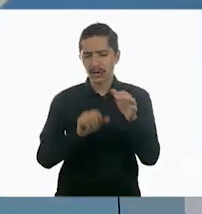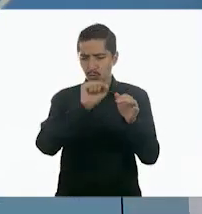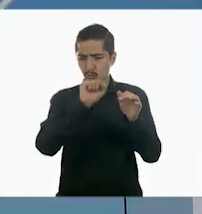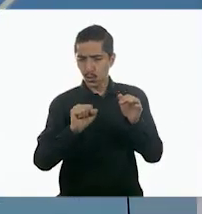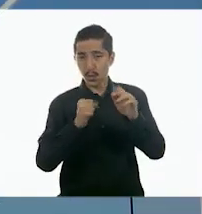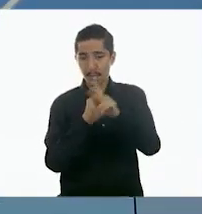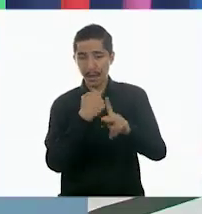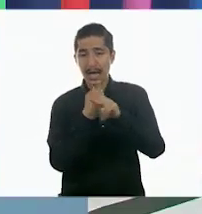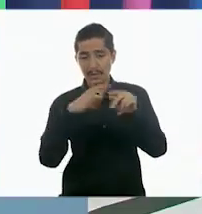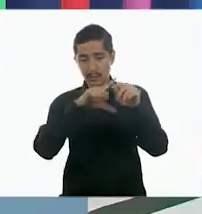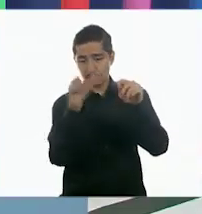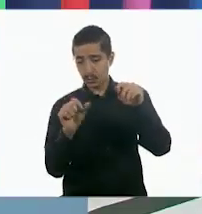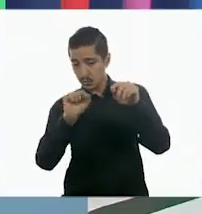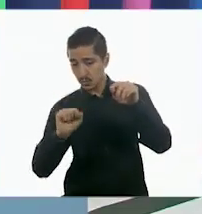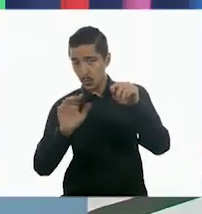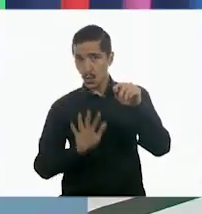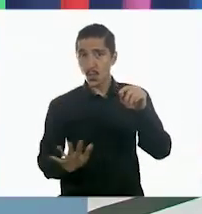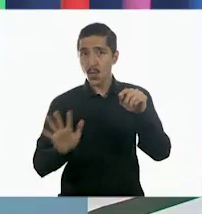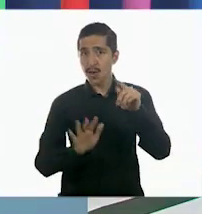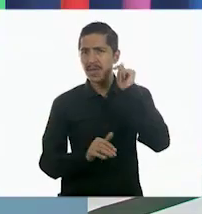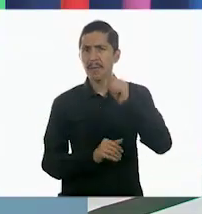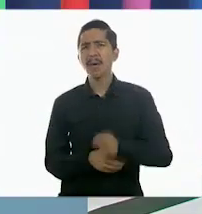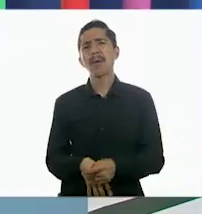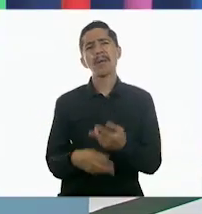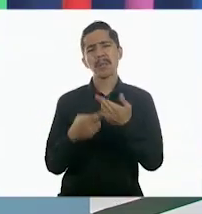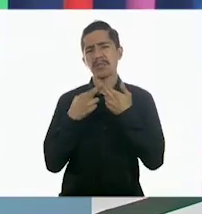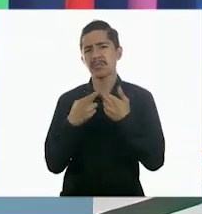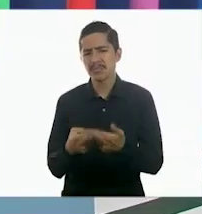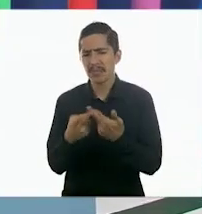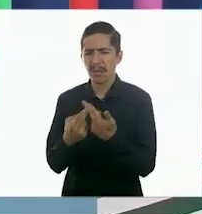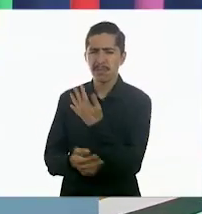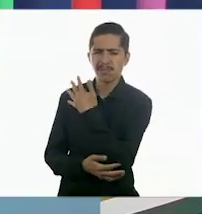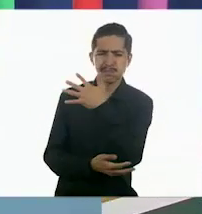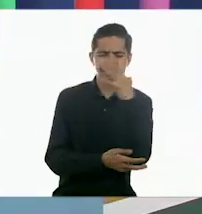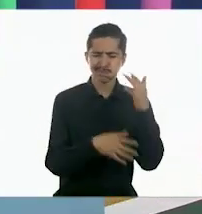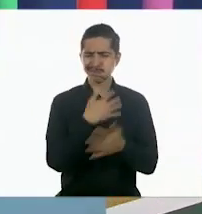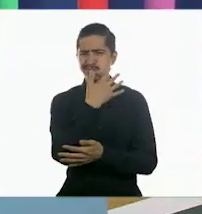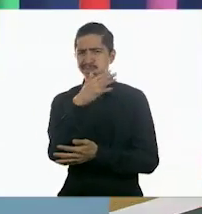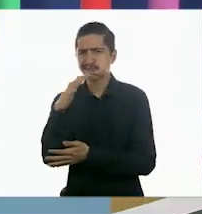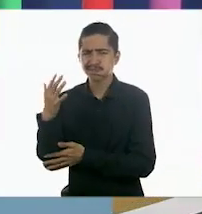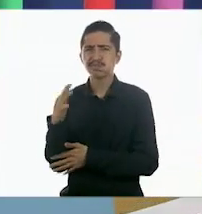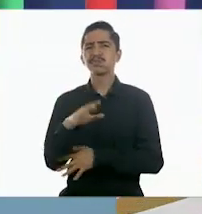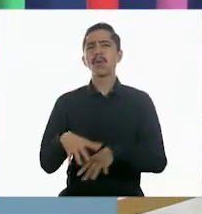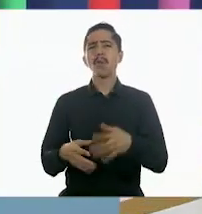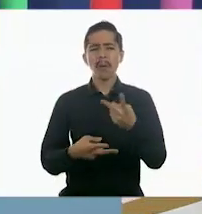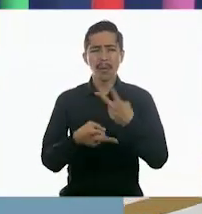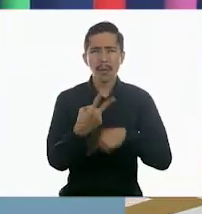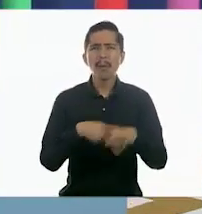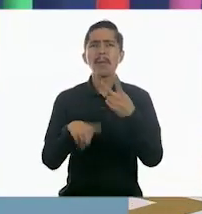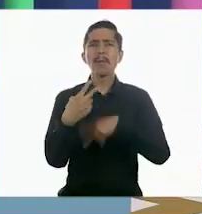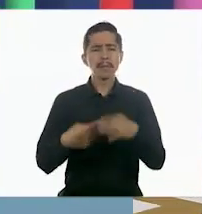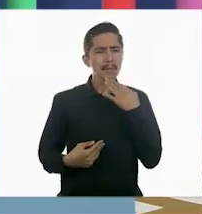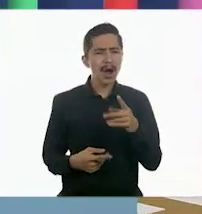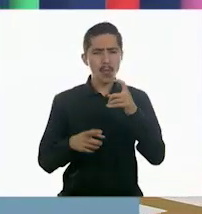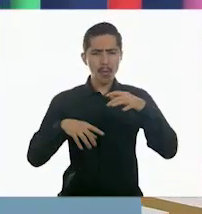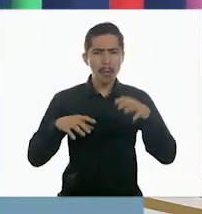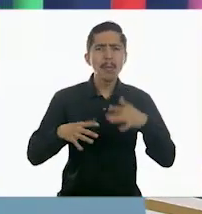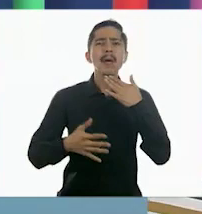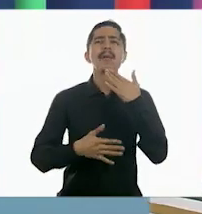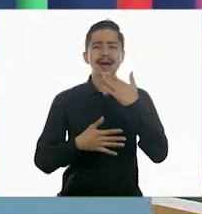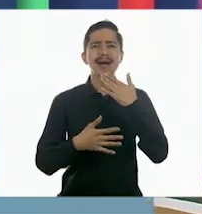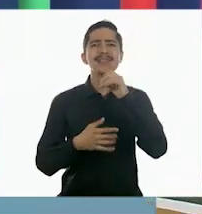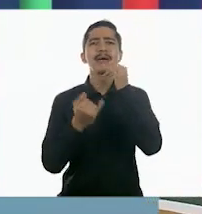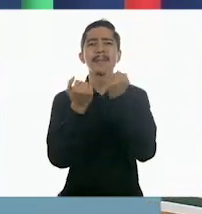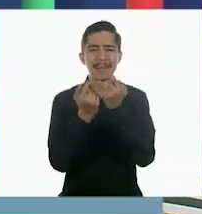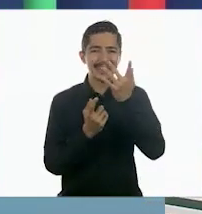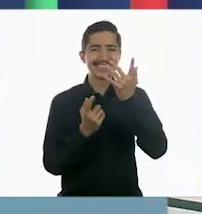país. Lleno de vegetación tropical resultado de los grandes niveles de humedad y conocido también por la expresión artística